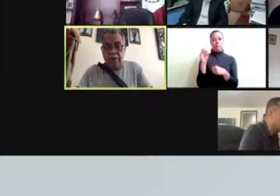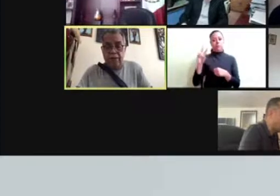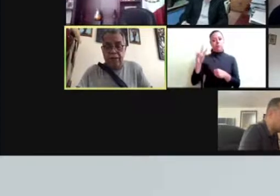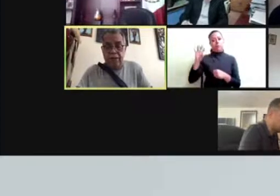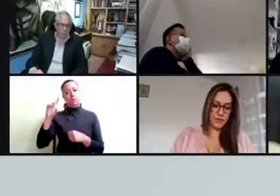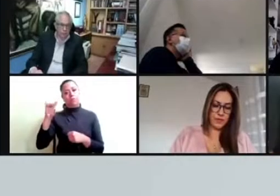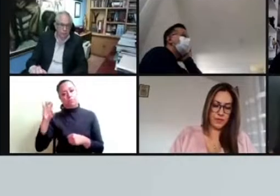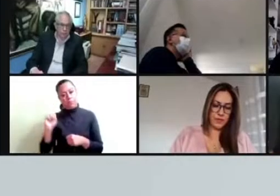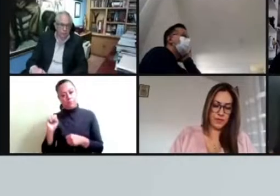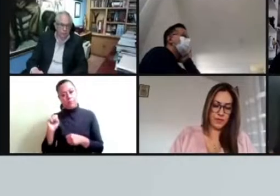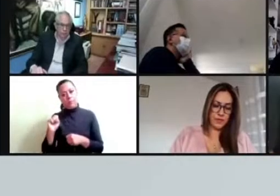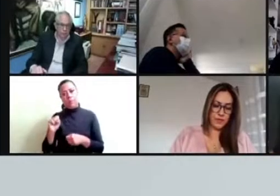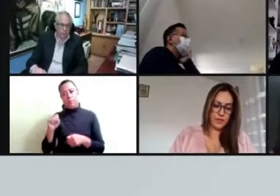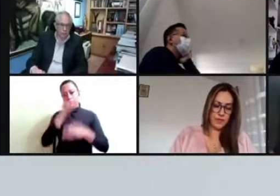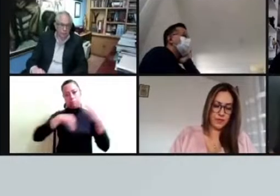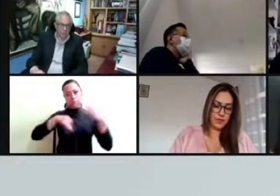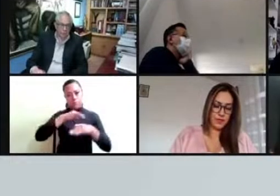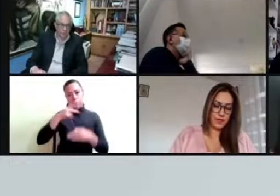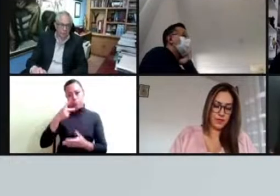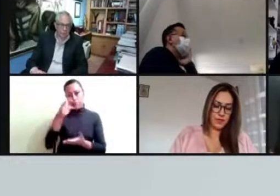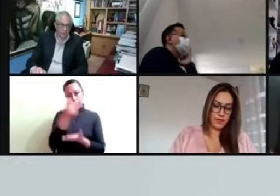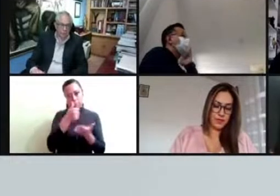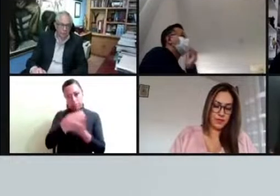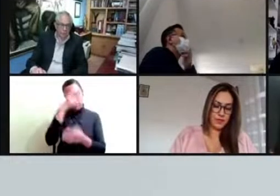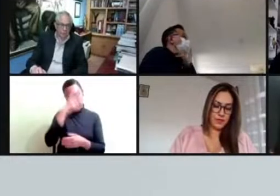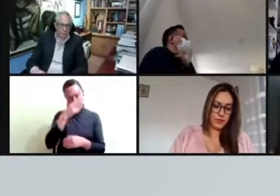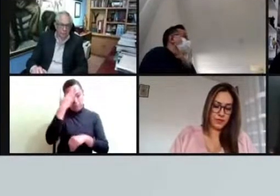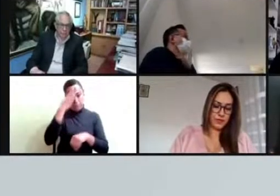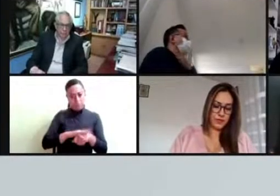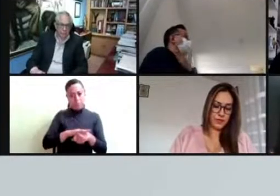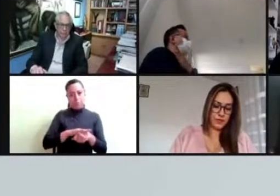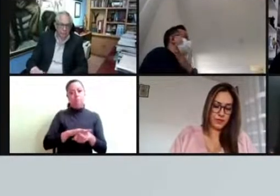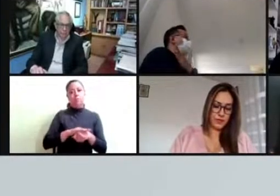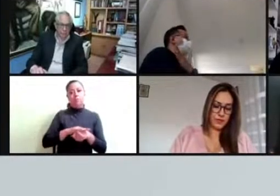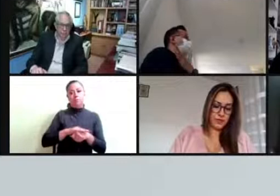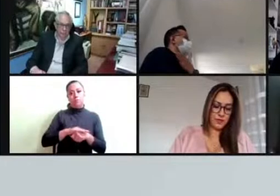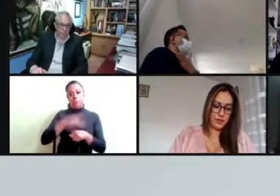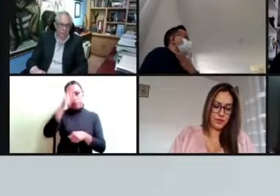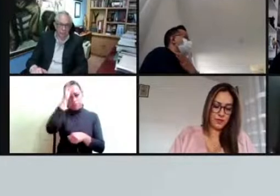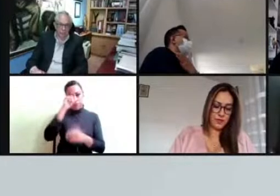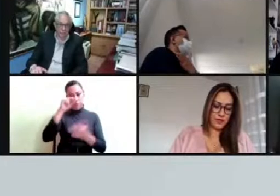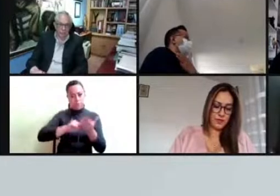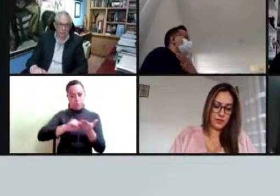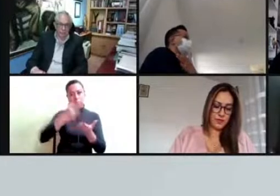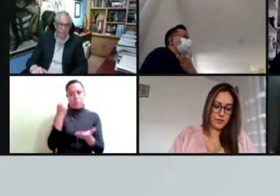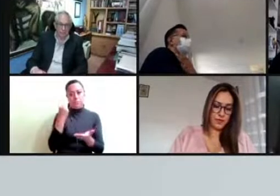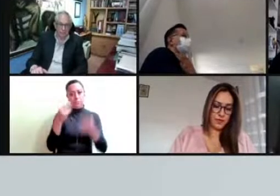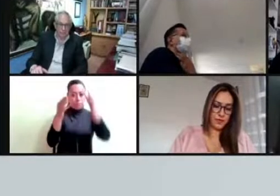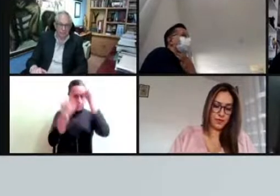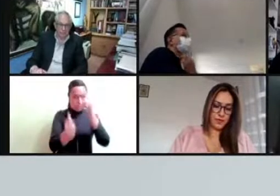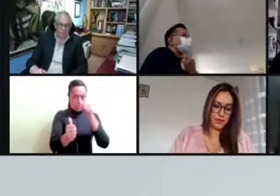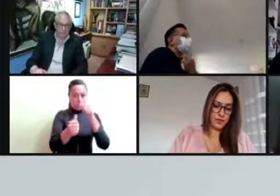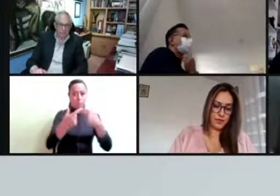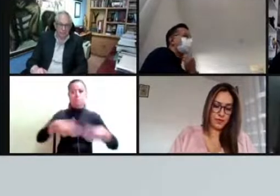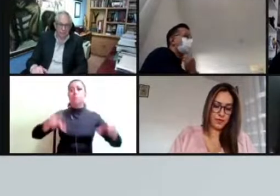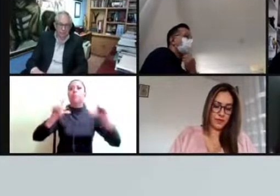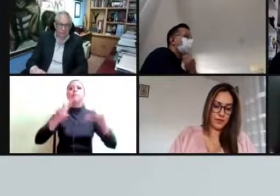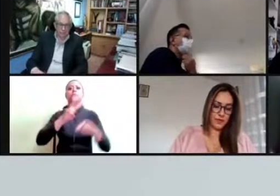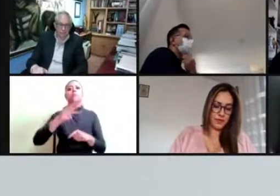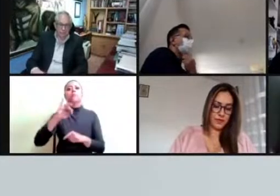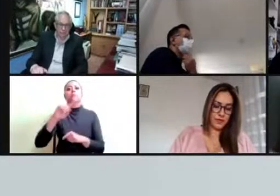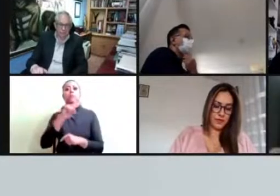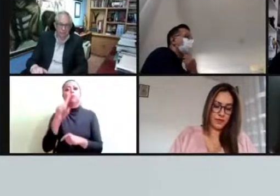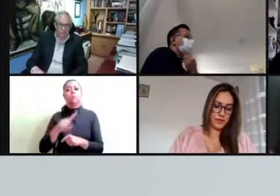considerar ampliar el alcance del convenio de colaboración pactado con la plataforma Waze para incluir dentro del sistema de